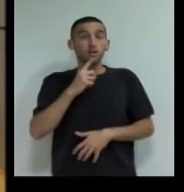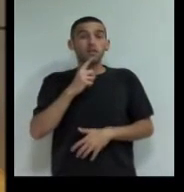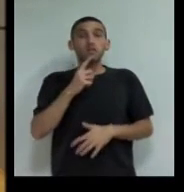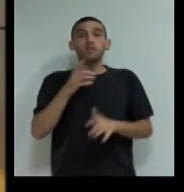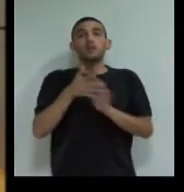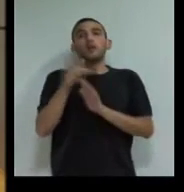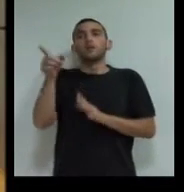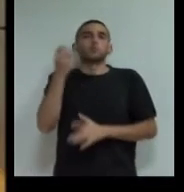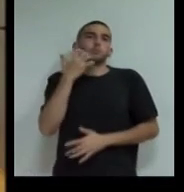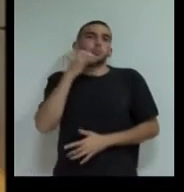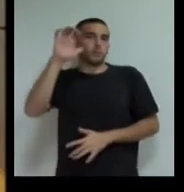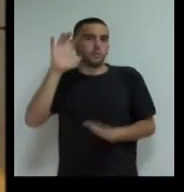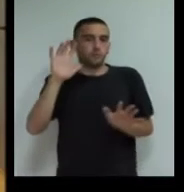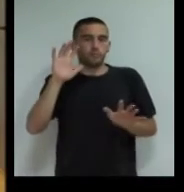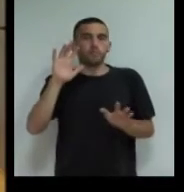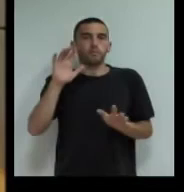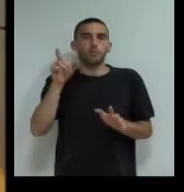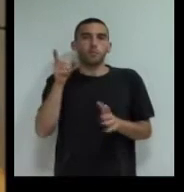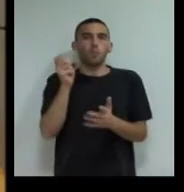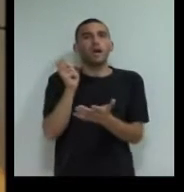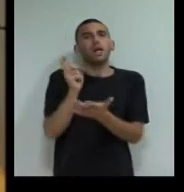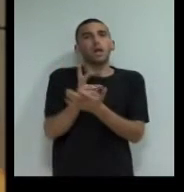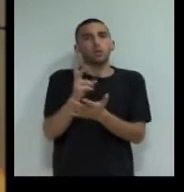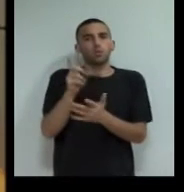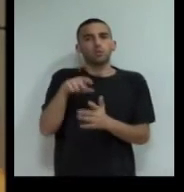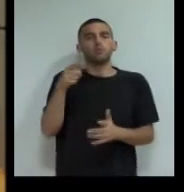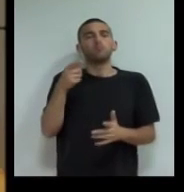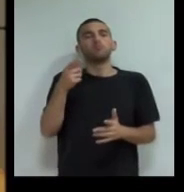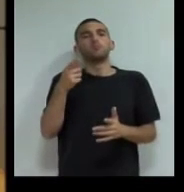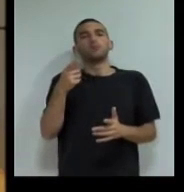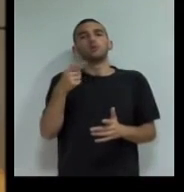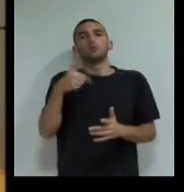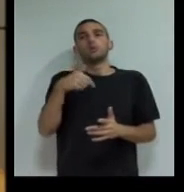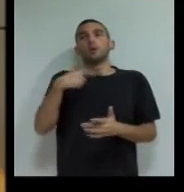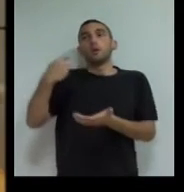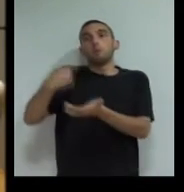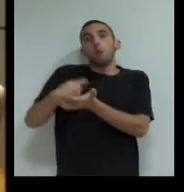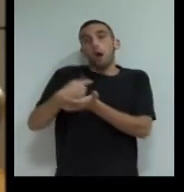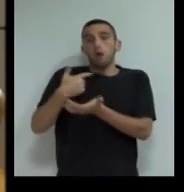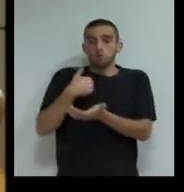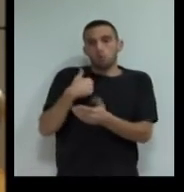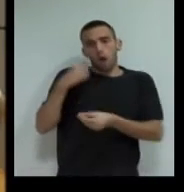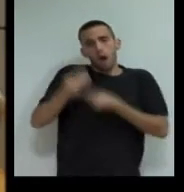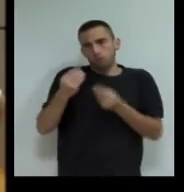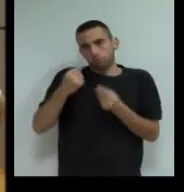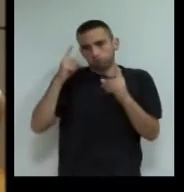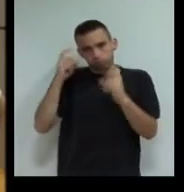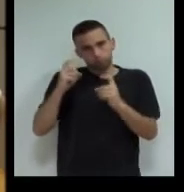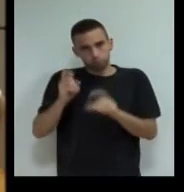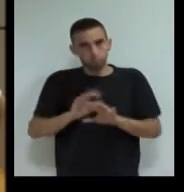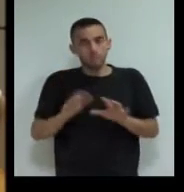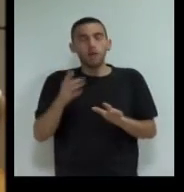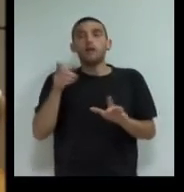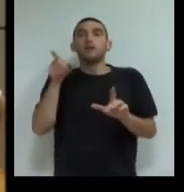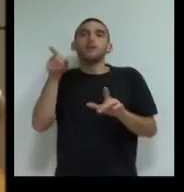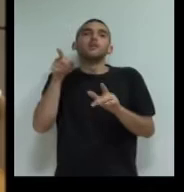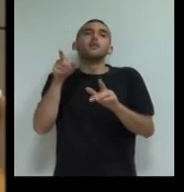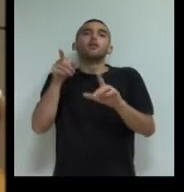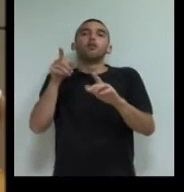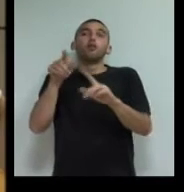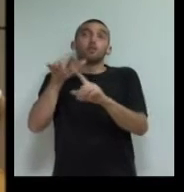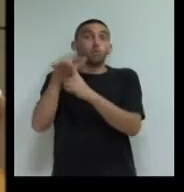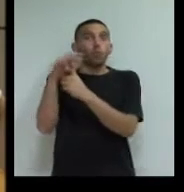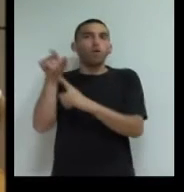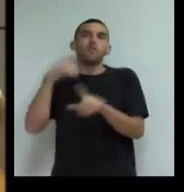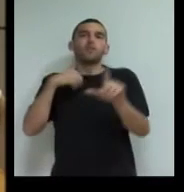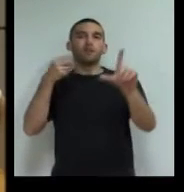lo que el proyecto pretendía. Ahora bien, es trabajo y hay alguien que paga porque lo hagas y lo haces y ya está. En ese momento sí hemos